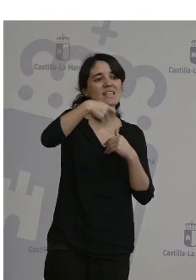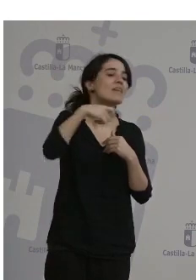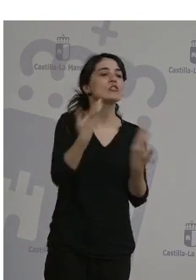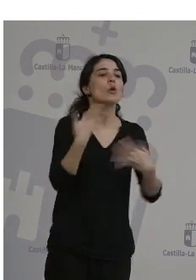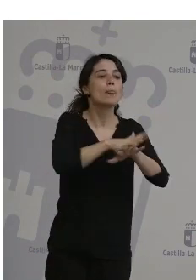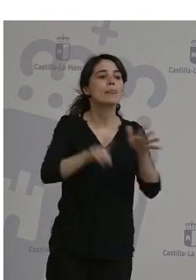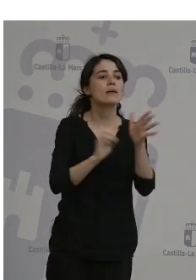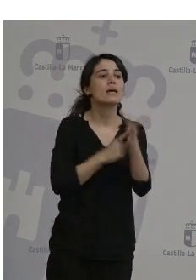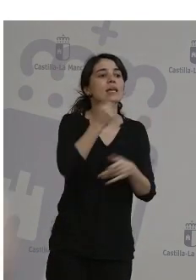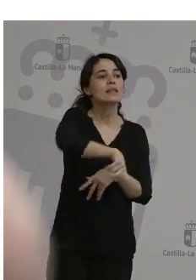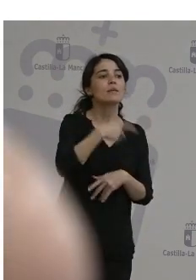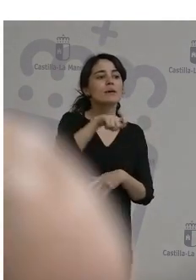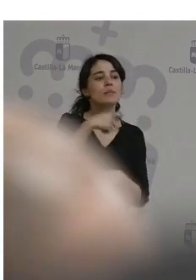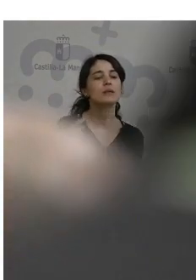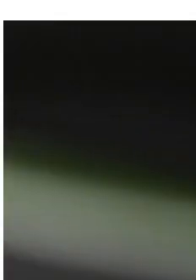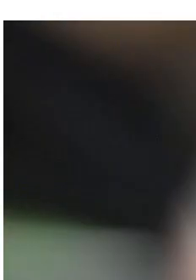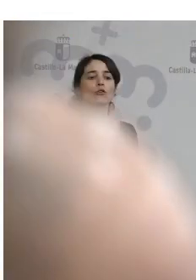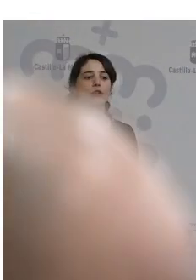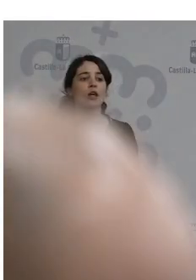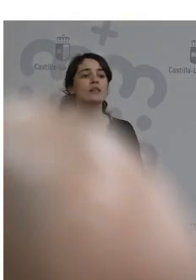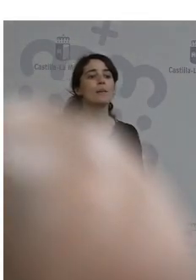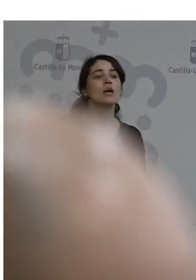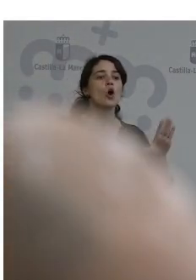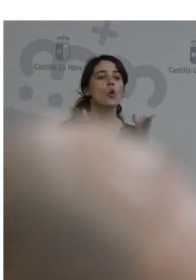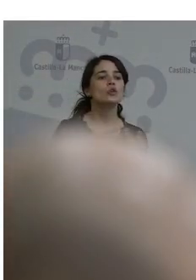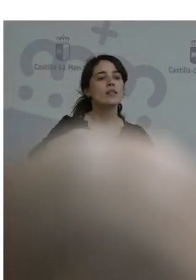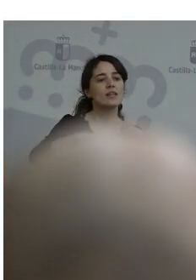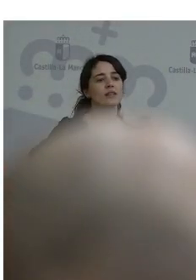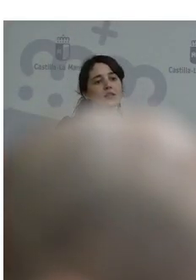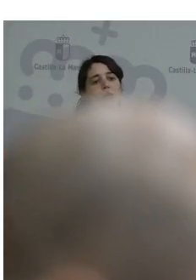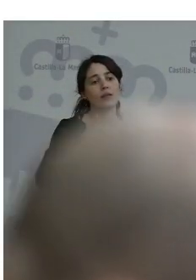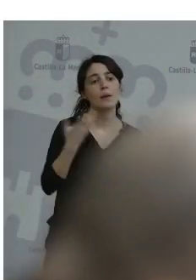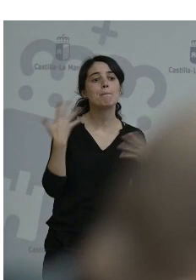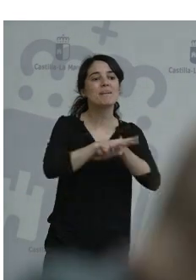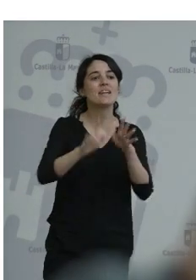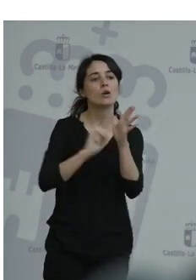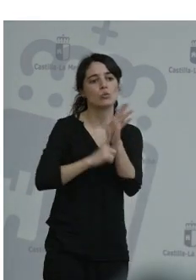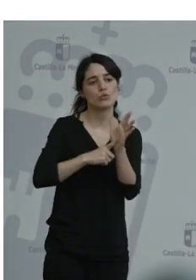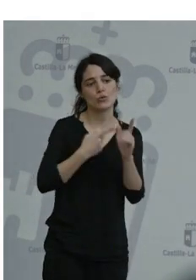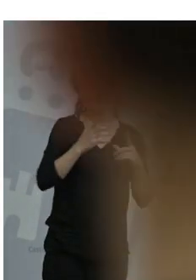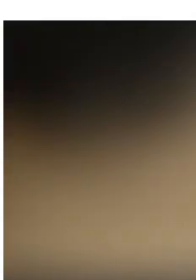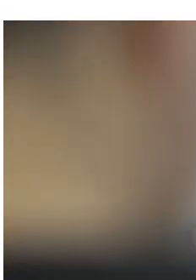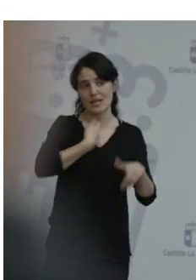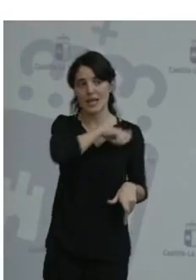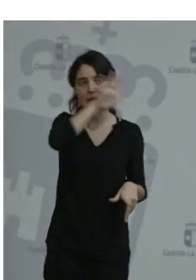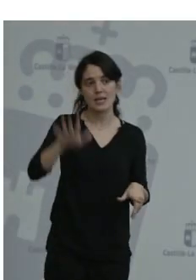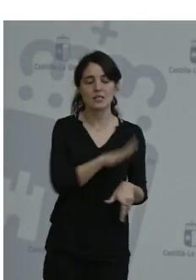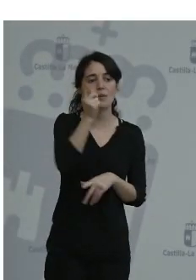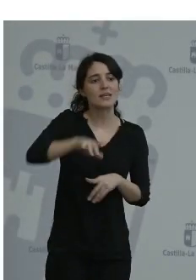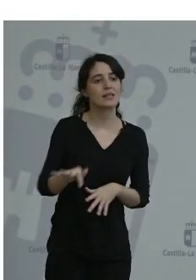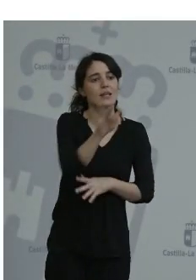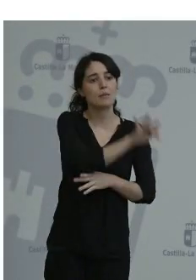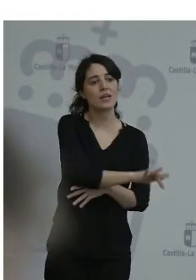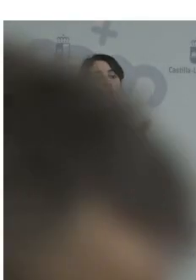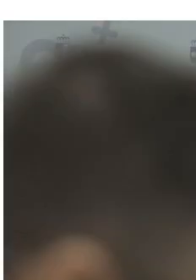Federación de Castilla-La Mancha en la Junta Directiva de Plena Inclusión España. También contamos con Angie Valentina Rodríguez,